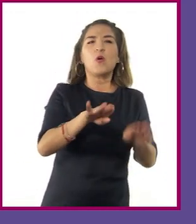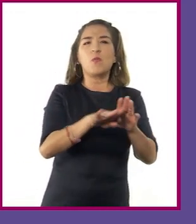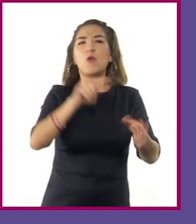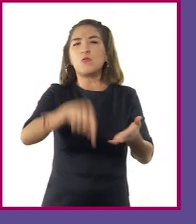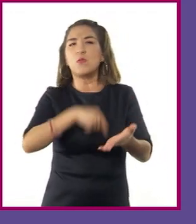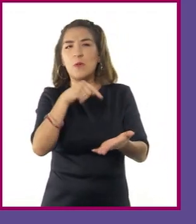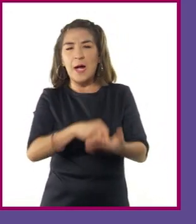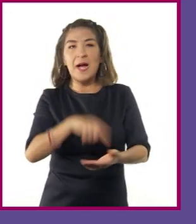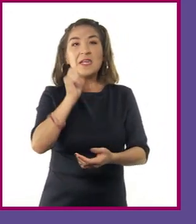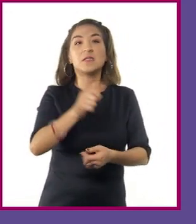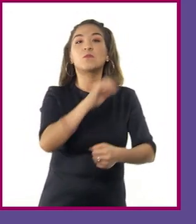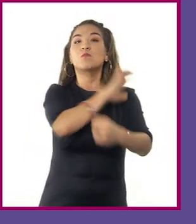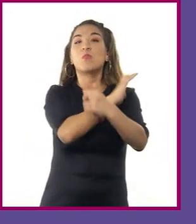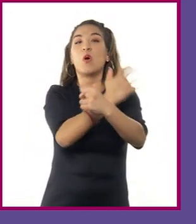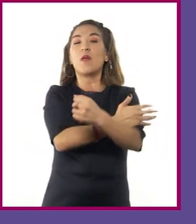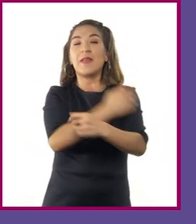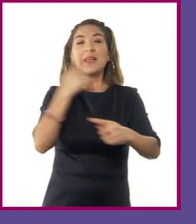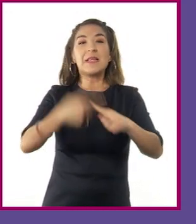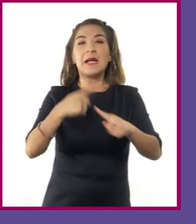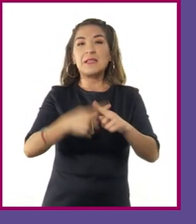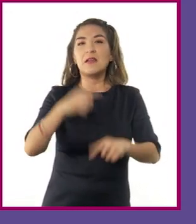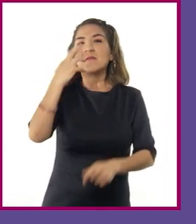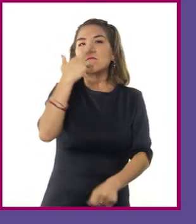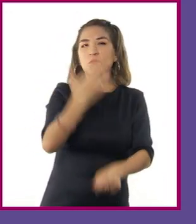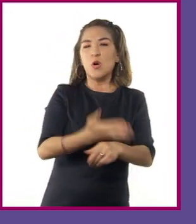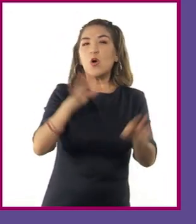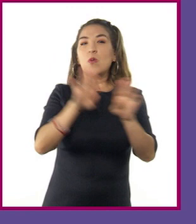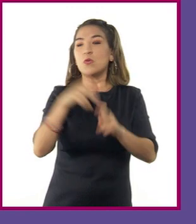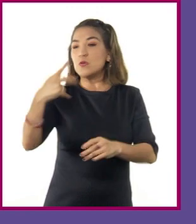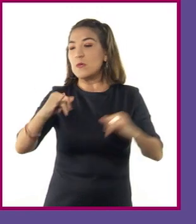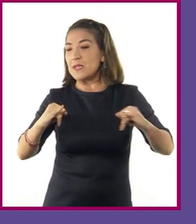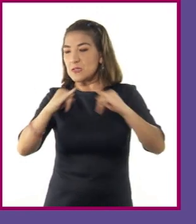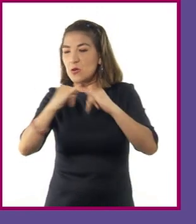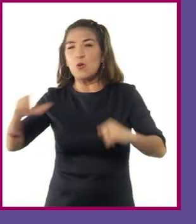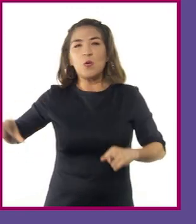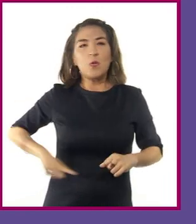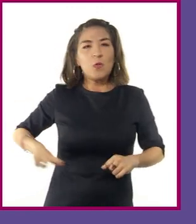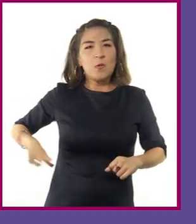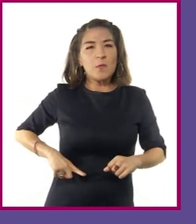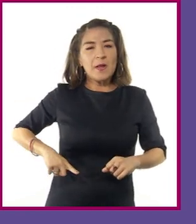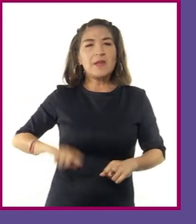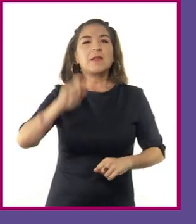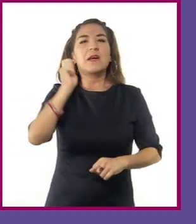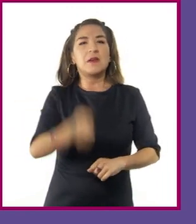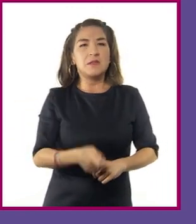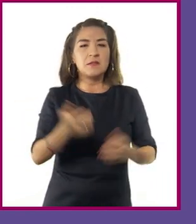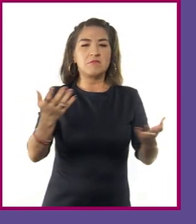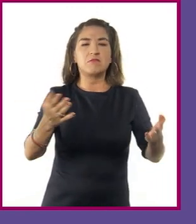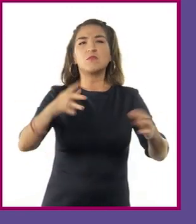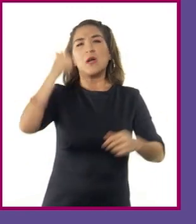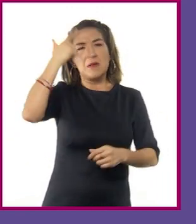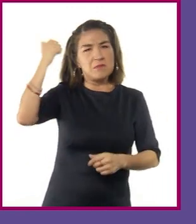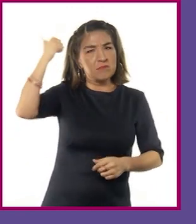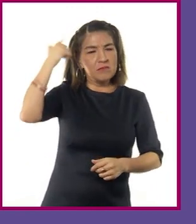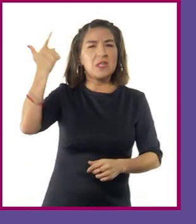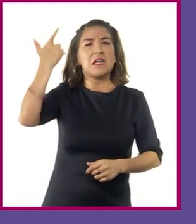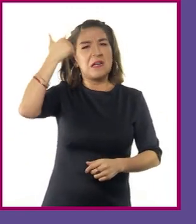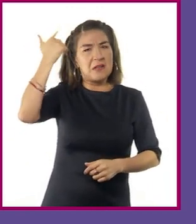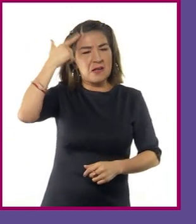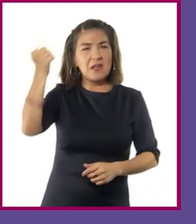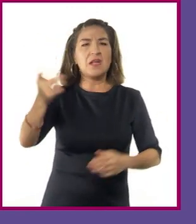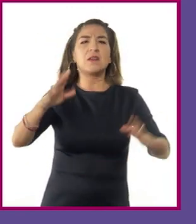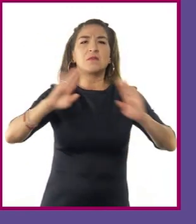poder, es decir, bajo el conjunto de instituciones como son Fuerzas Armadas,